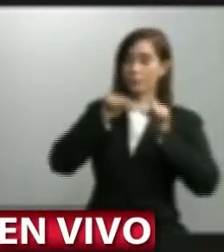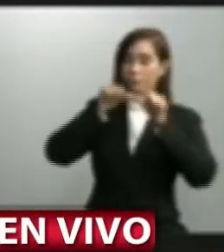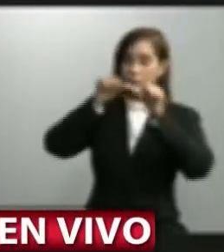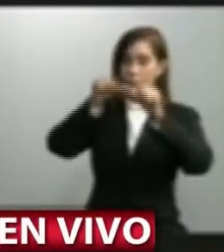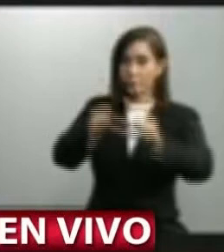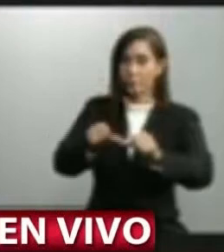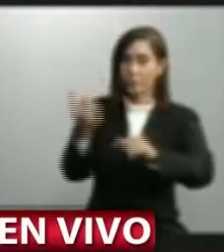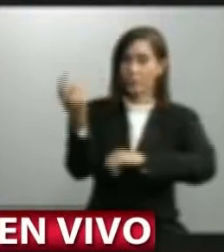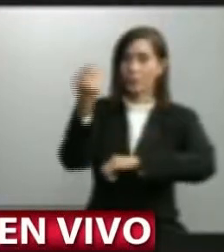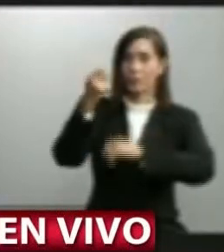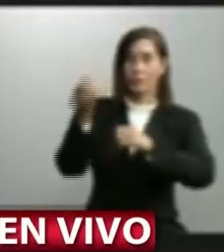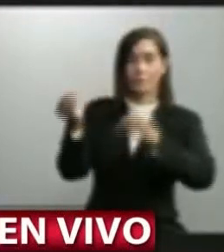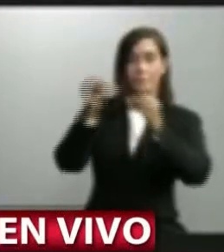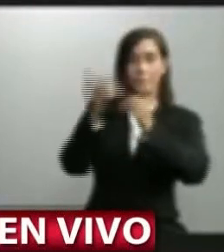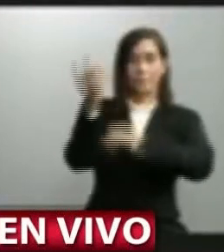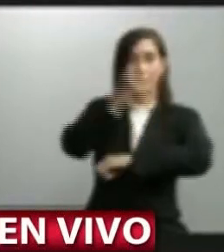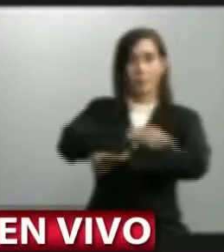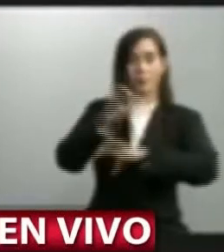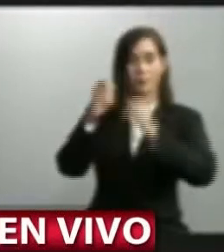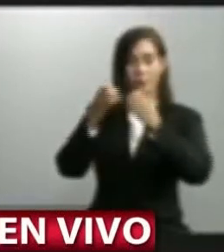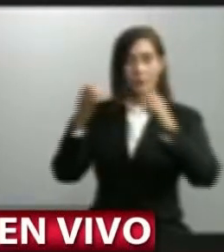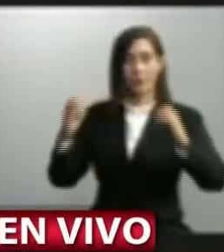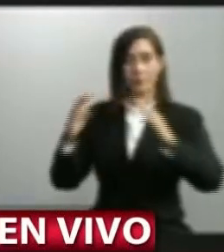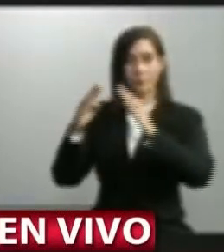plazo del estado de emergencia.